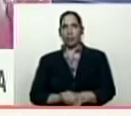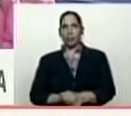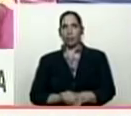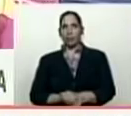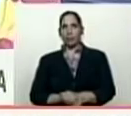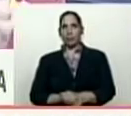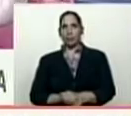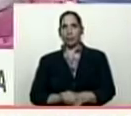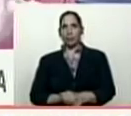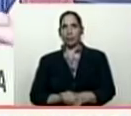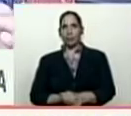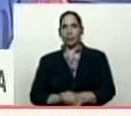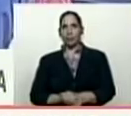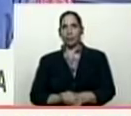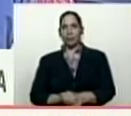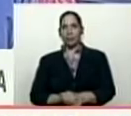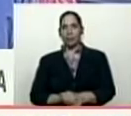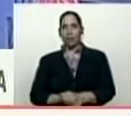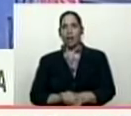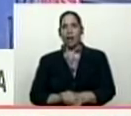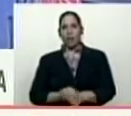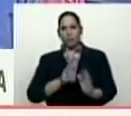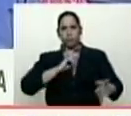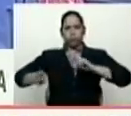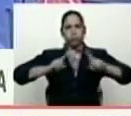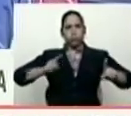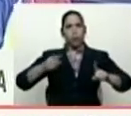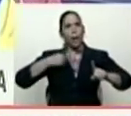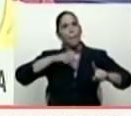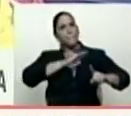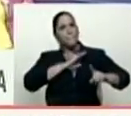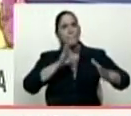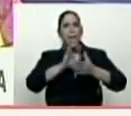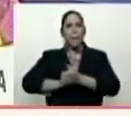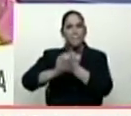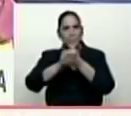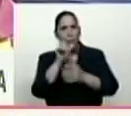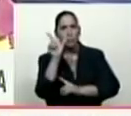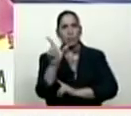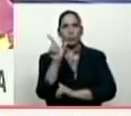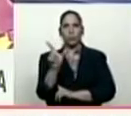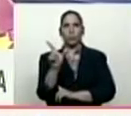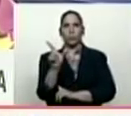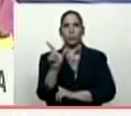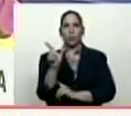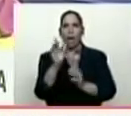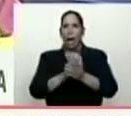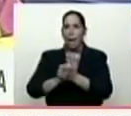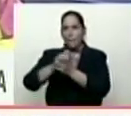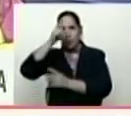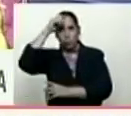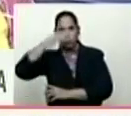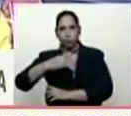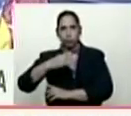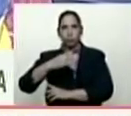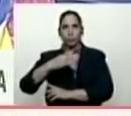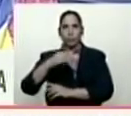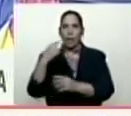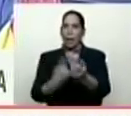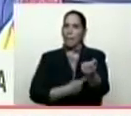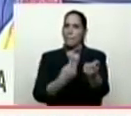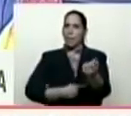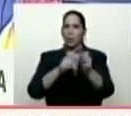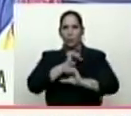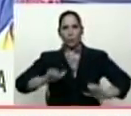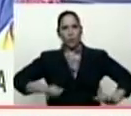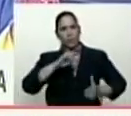le he dado instrucciones a mis compañeros del partido, los hermanos milicianos, mis hermanos de la Fuerza